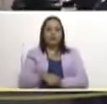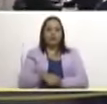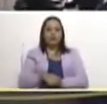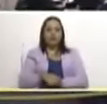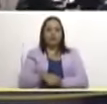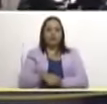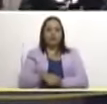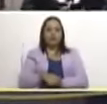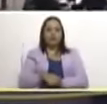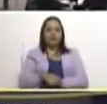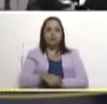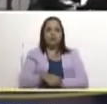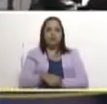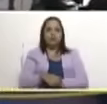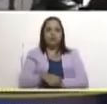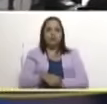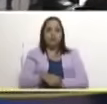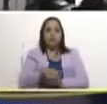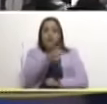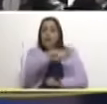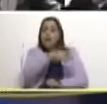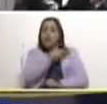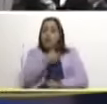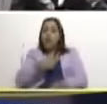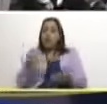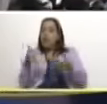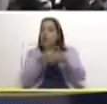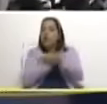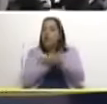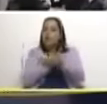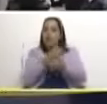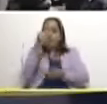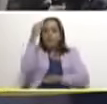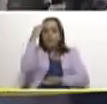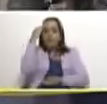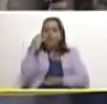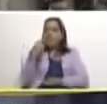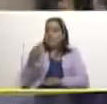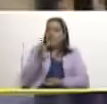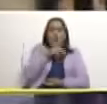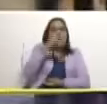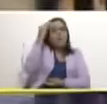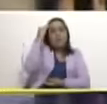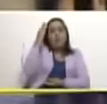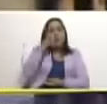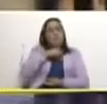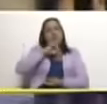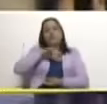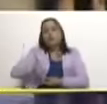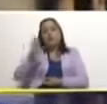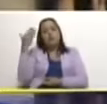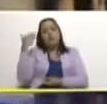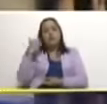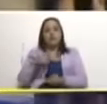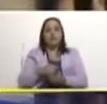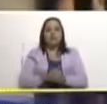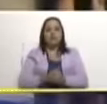El neoliberalismo pretendió borrar nuestra memoria y decir no hay memoria, no hay pasado.